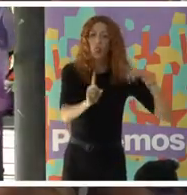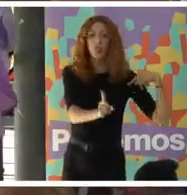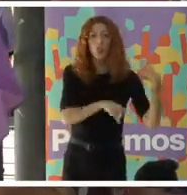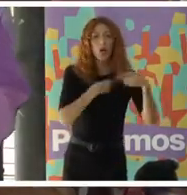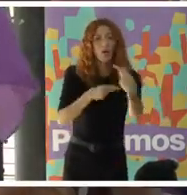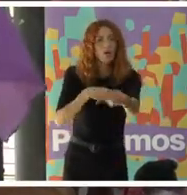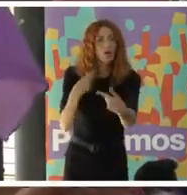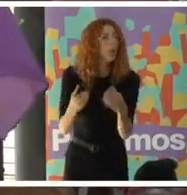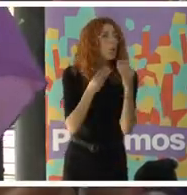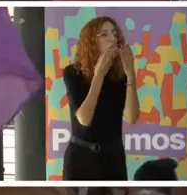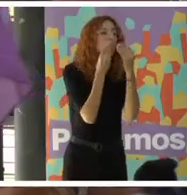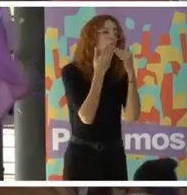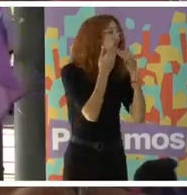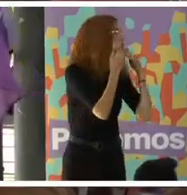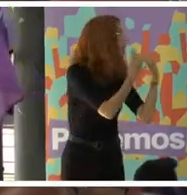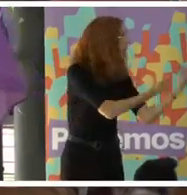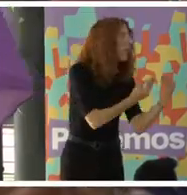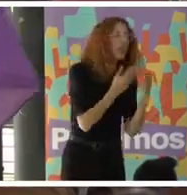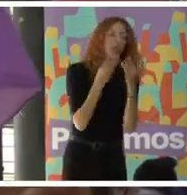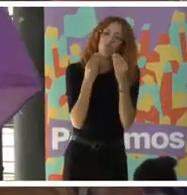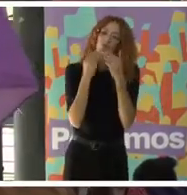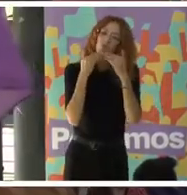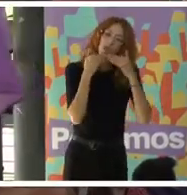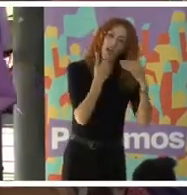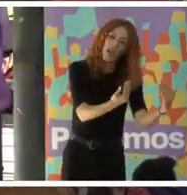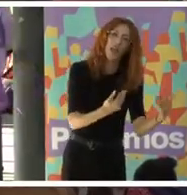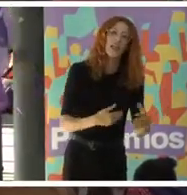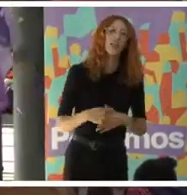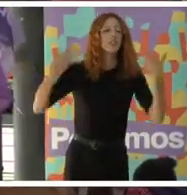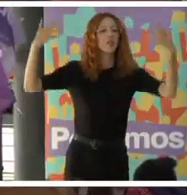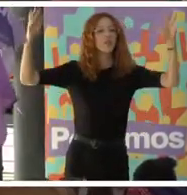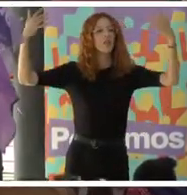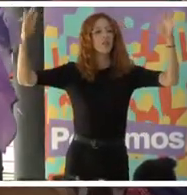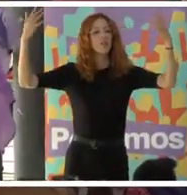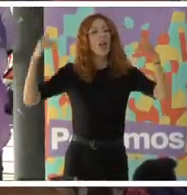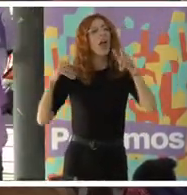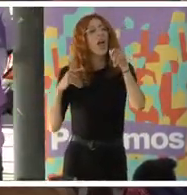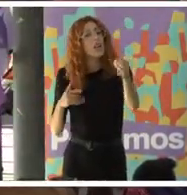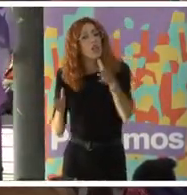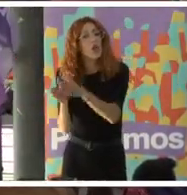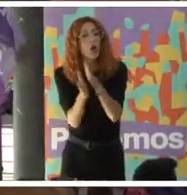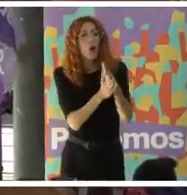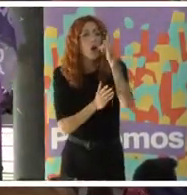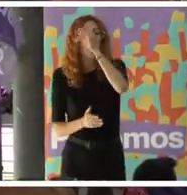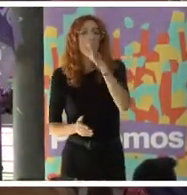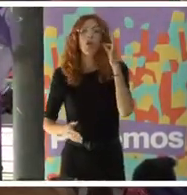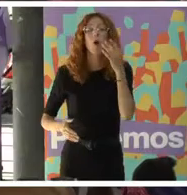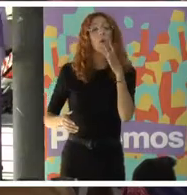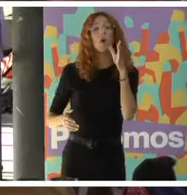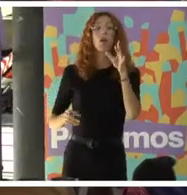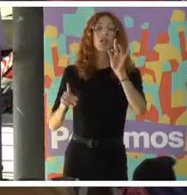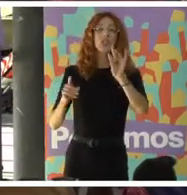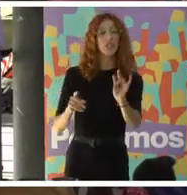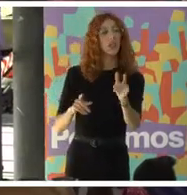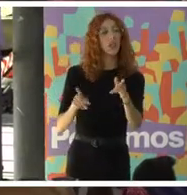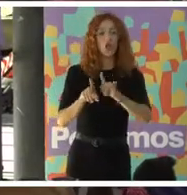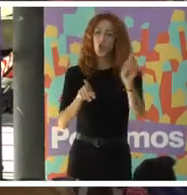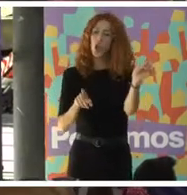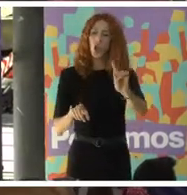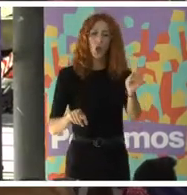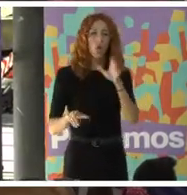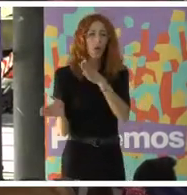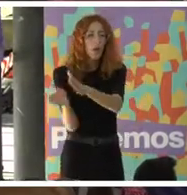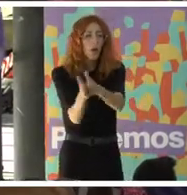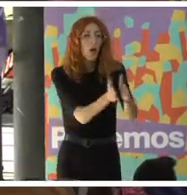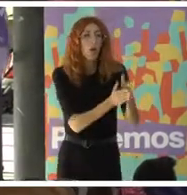campaña. Muchísimas gracias, querida Elvira. Y eso, compañeros y compañeras, no es porque sí. Es porque la militancia